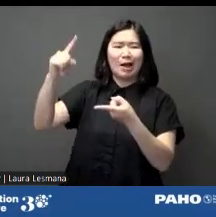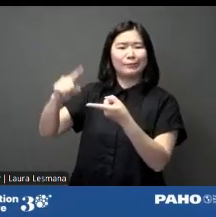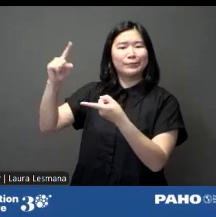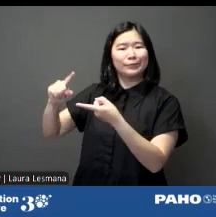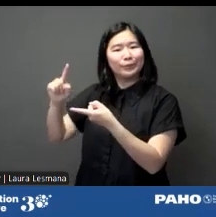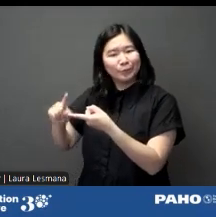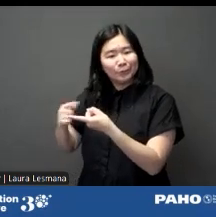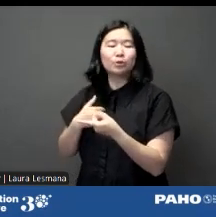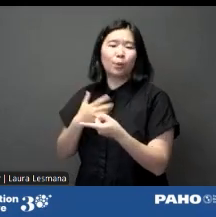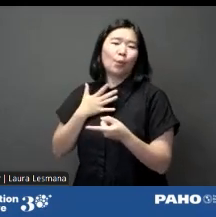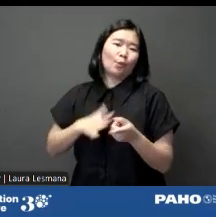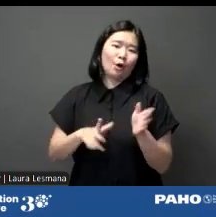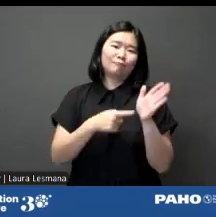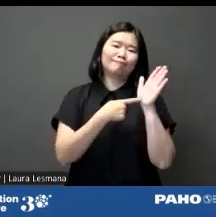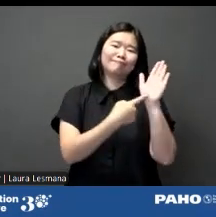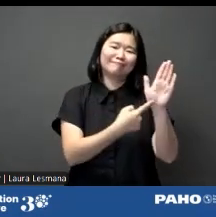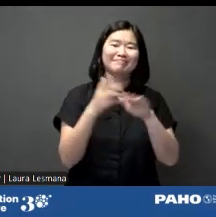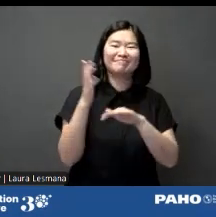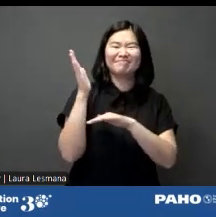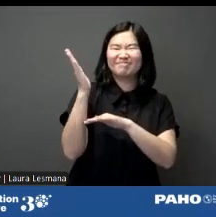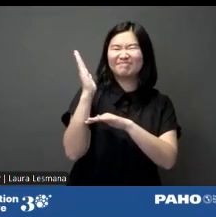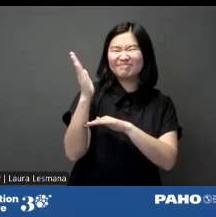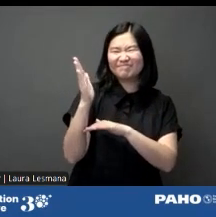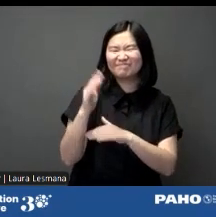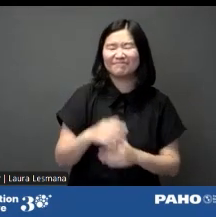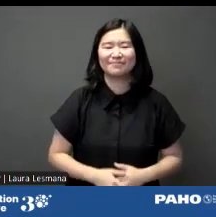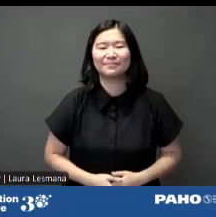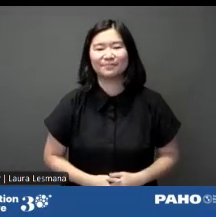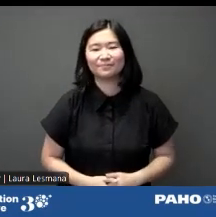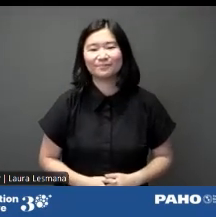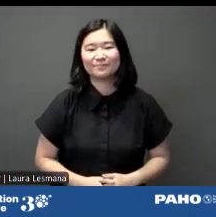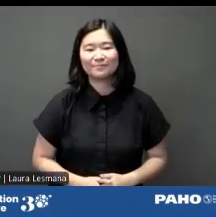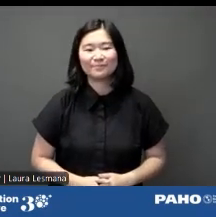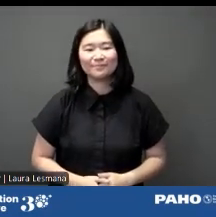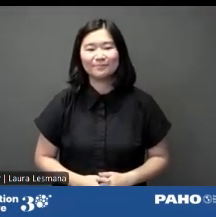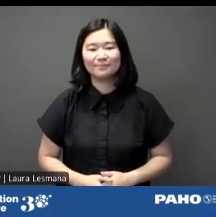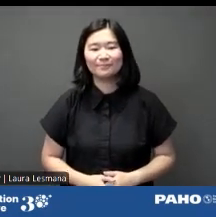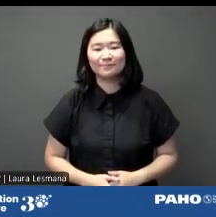enfermedades. Vamos a cambiar aquí.